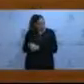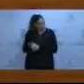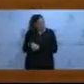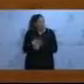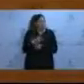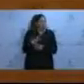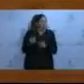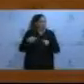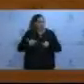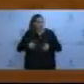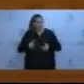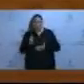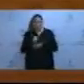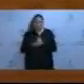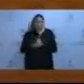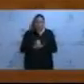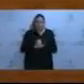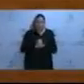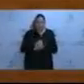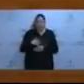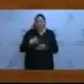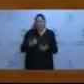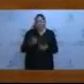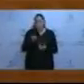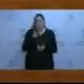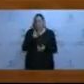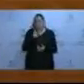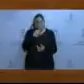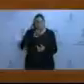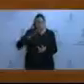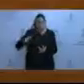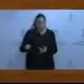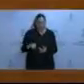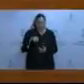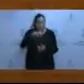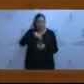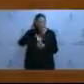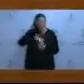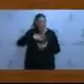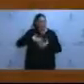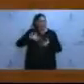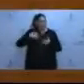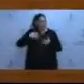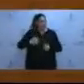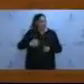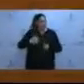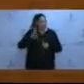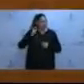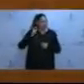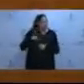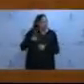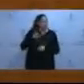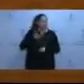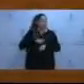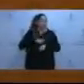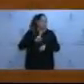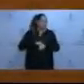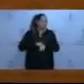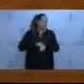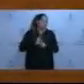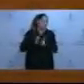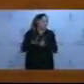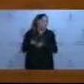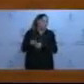gasto farmacéutico, de medicalización en la sanidad. ¿No es esto el tiempo al paciente una forma de mejorar el problema o al